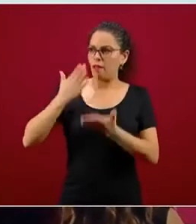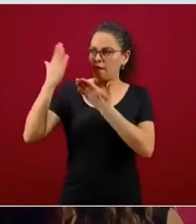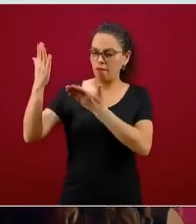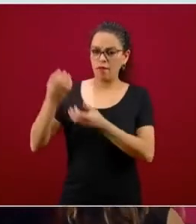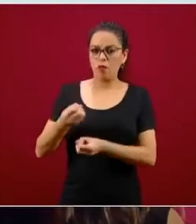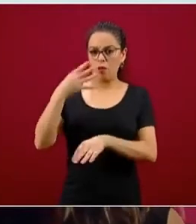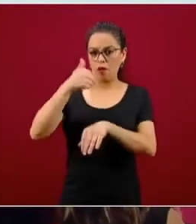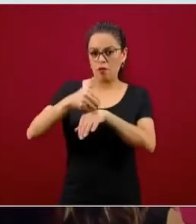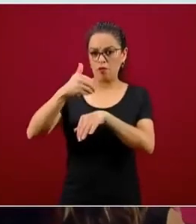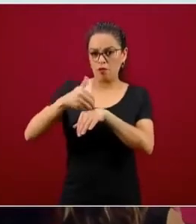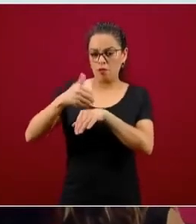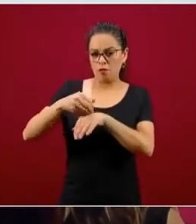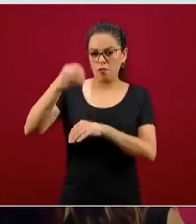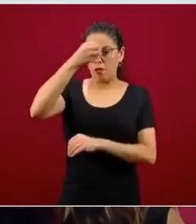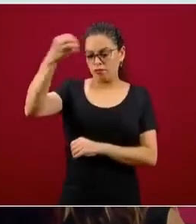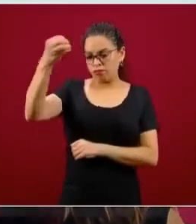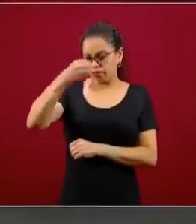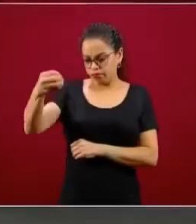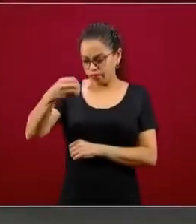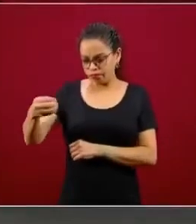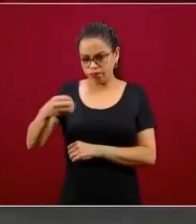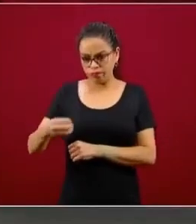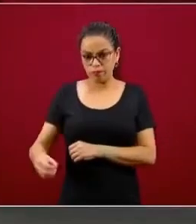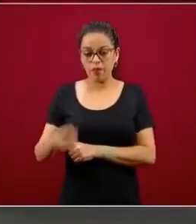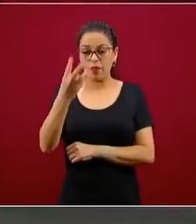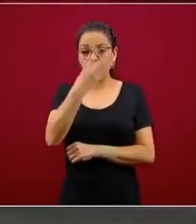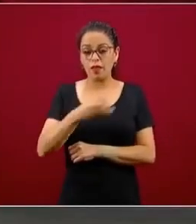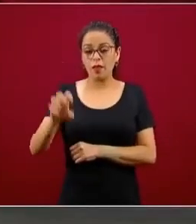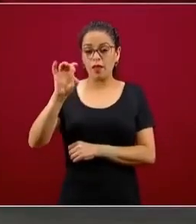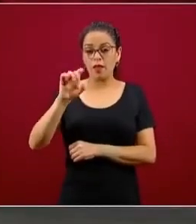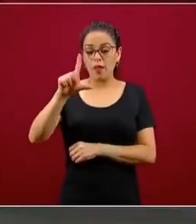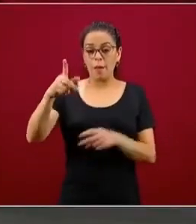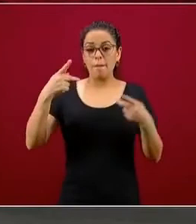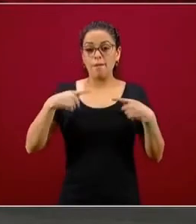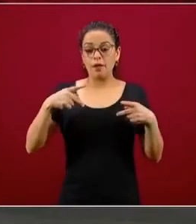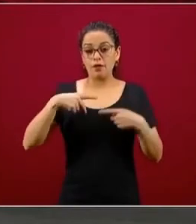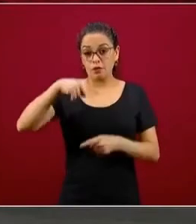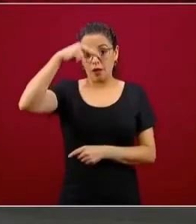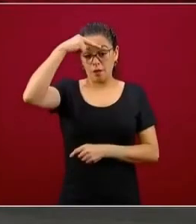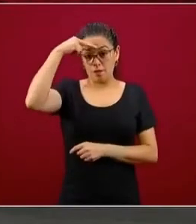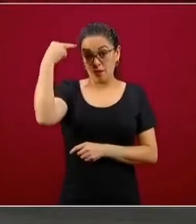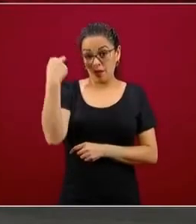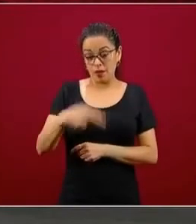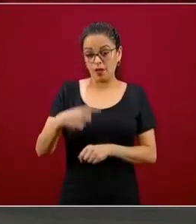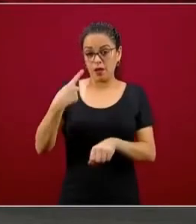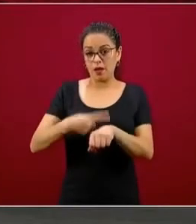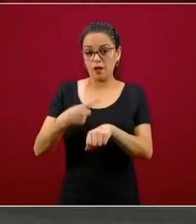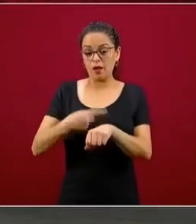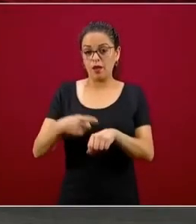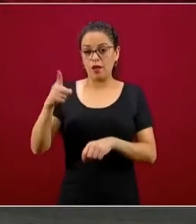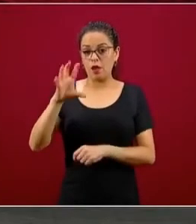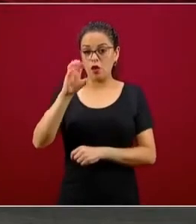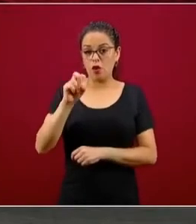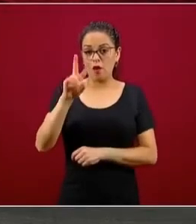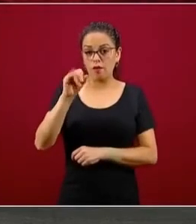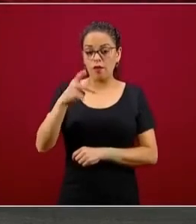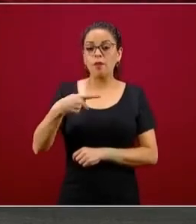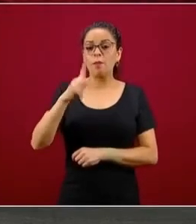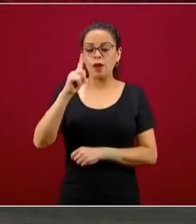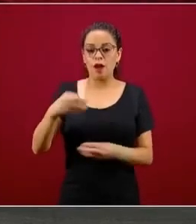y finalmente son 337 personas mexicanas que han padecido COVID y que residen en Estados